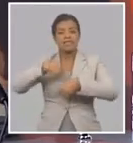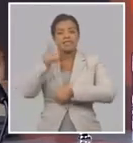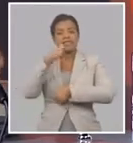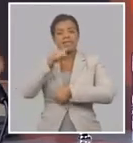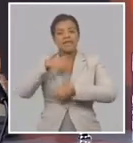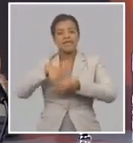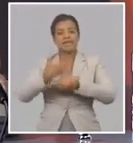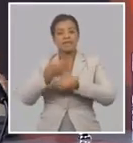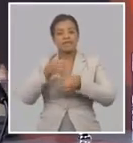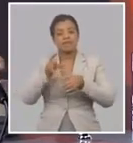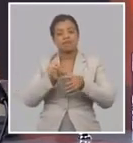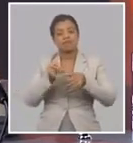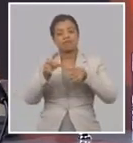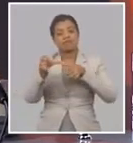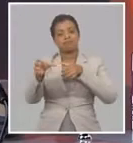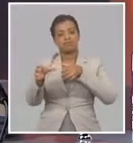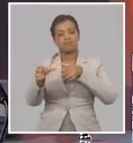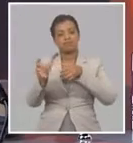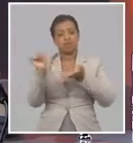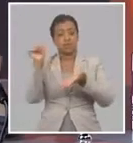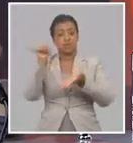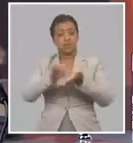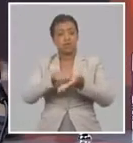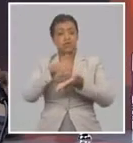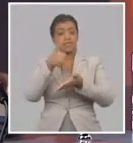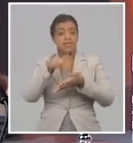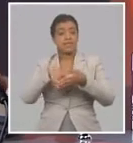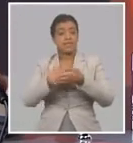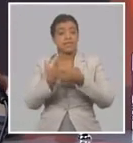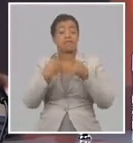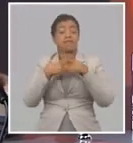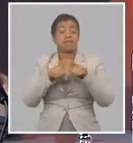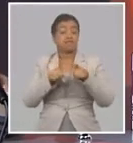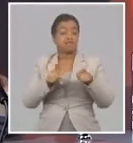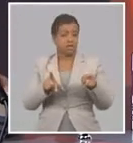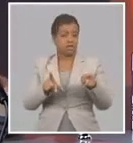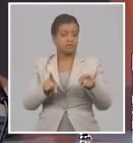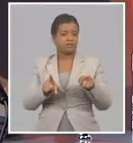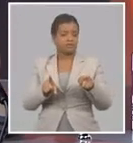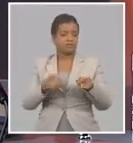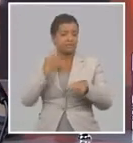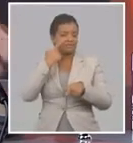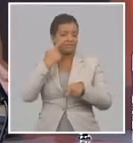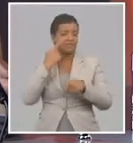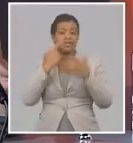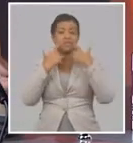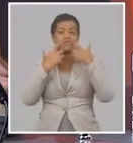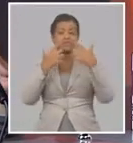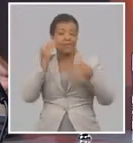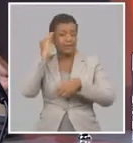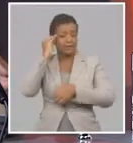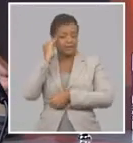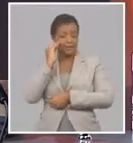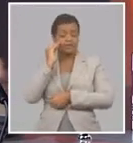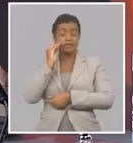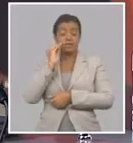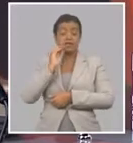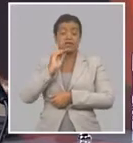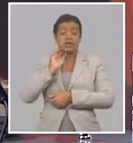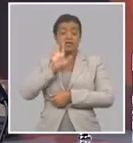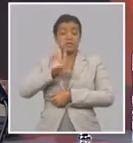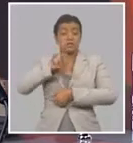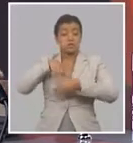a partir de la fecha del arribo pero fíjese es importante que al hacerse pcr quinto día